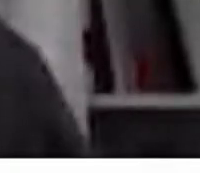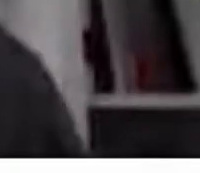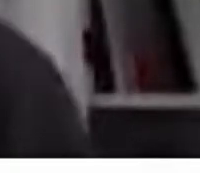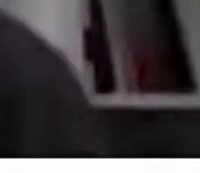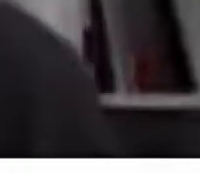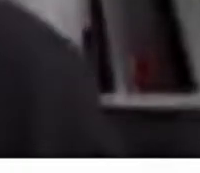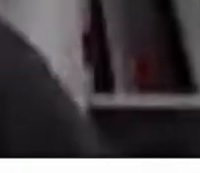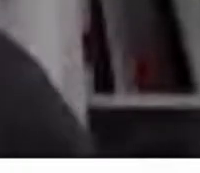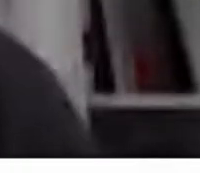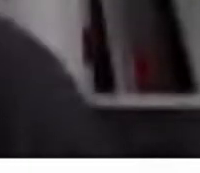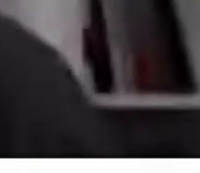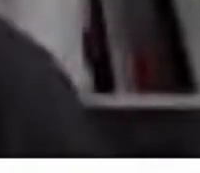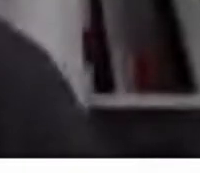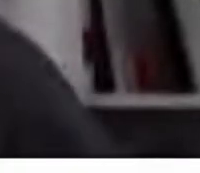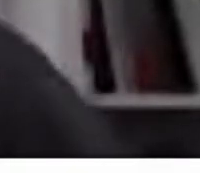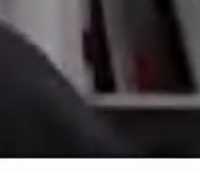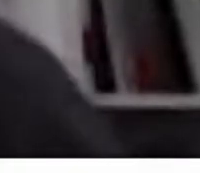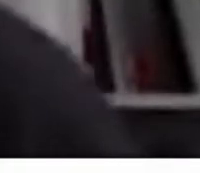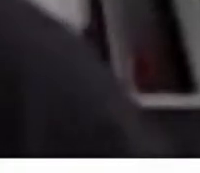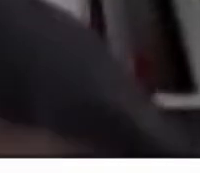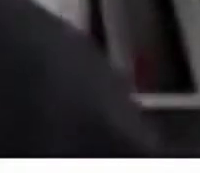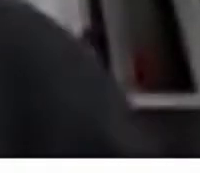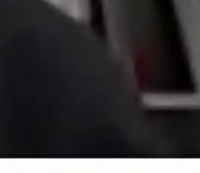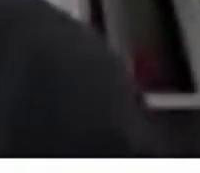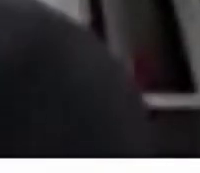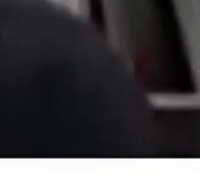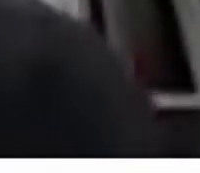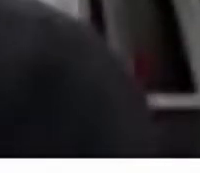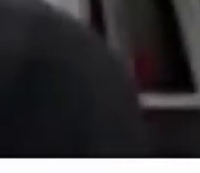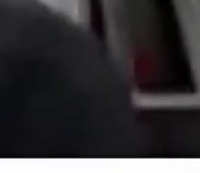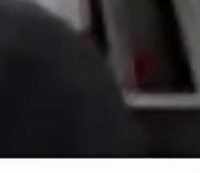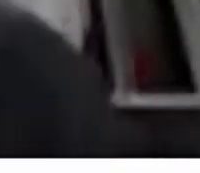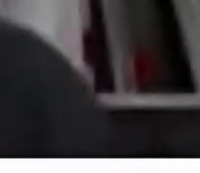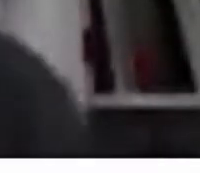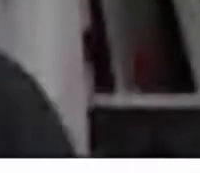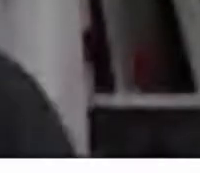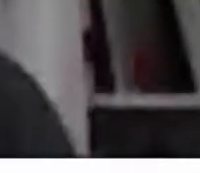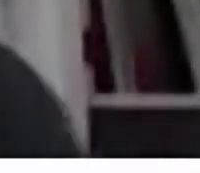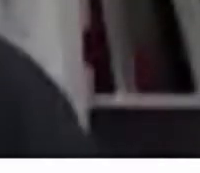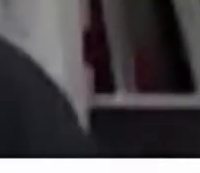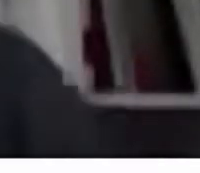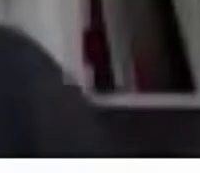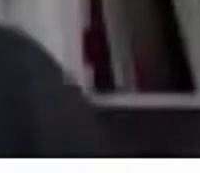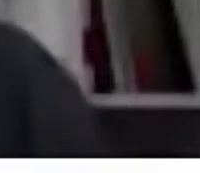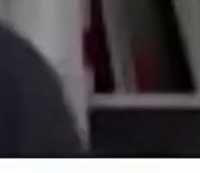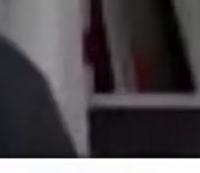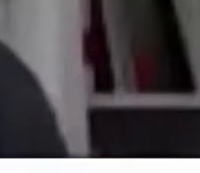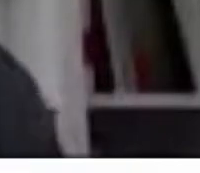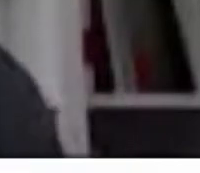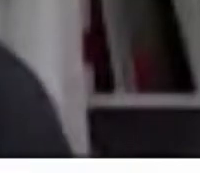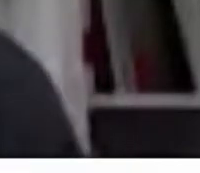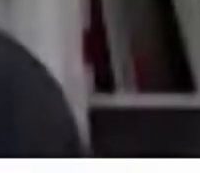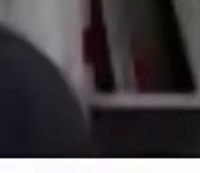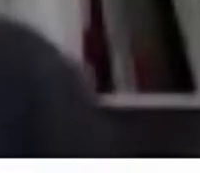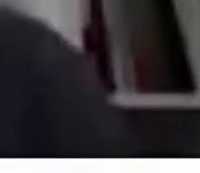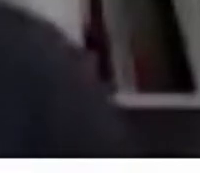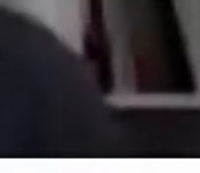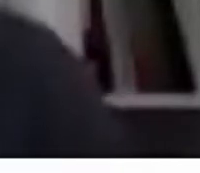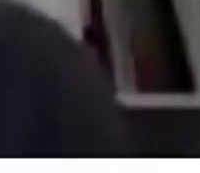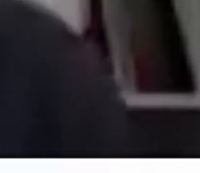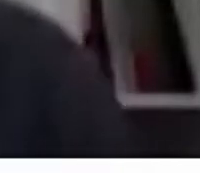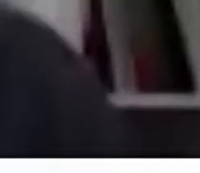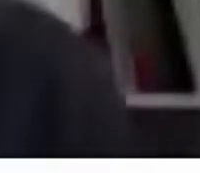matriz productiva, pero fundamentalmente mejorando los ingresos de los argentinos. El problema que tenemos en este país es la